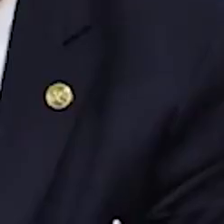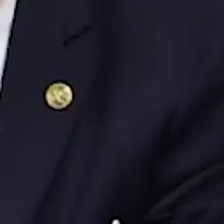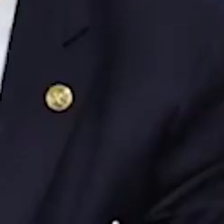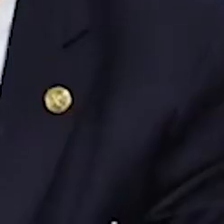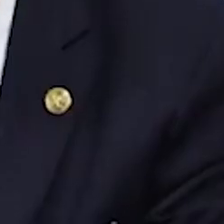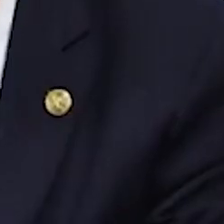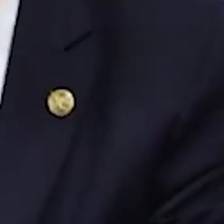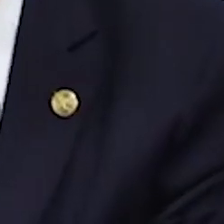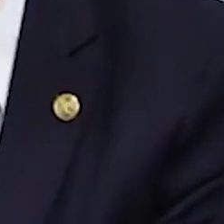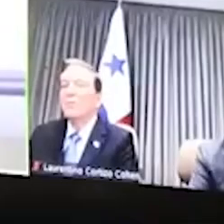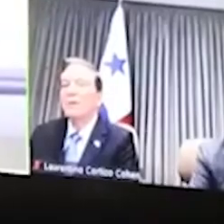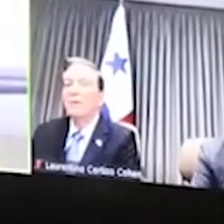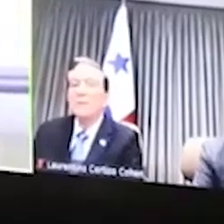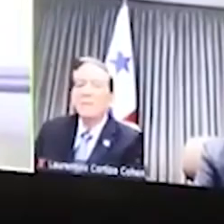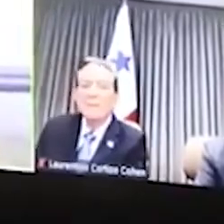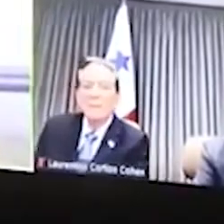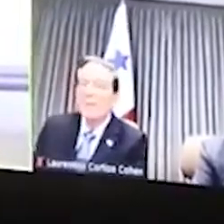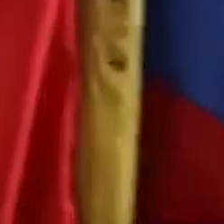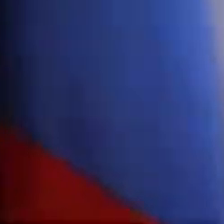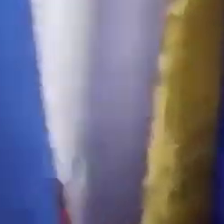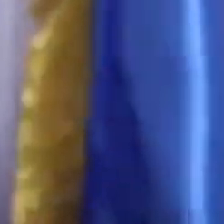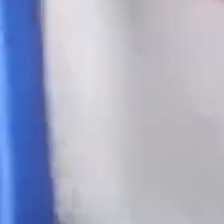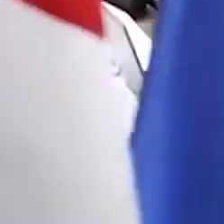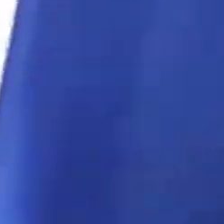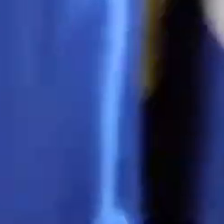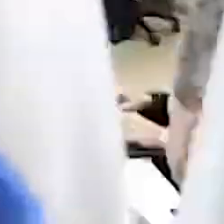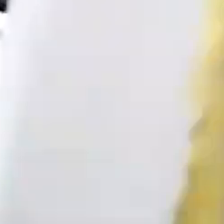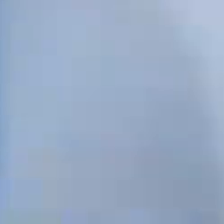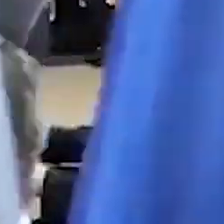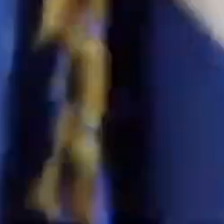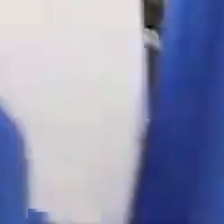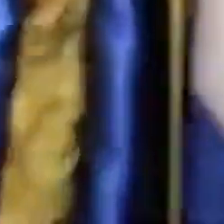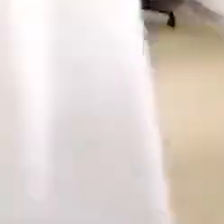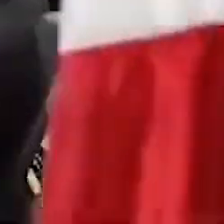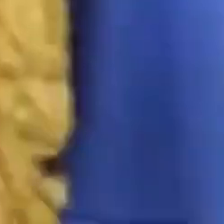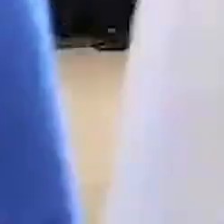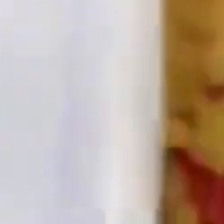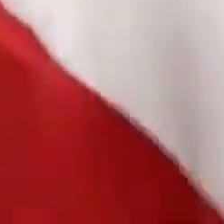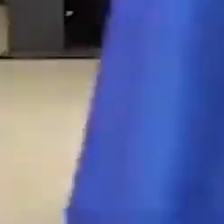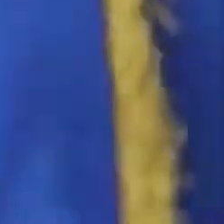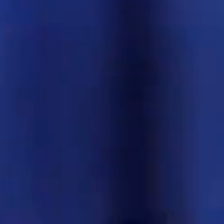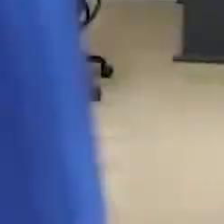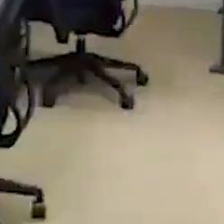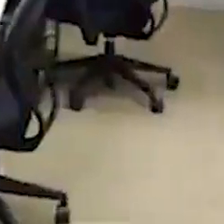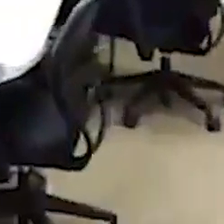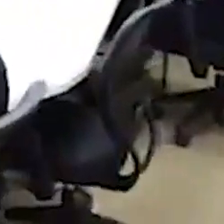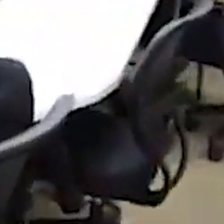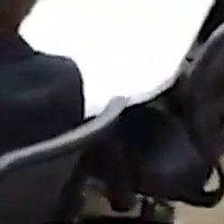Thank you.